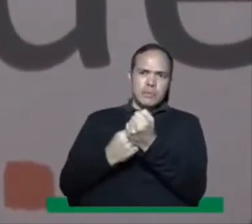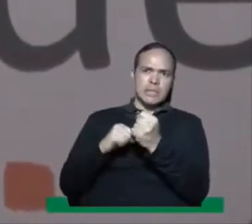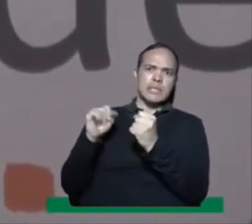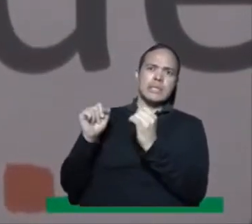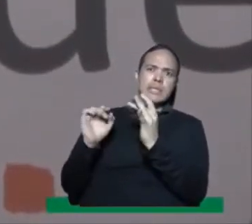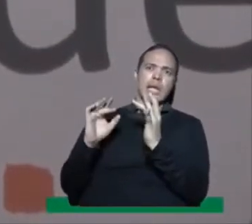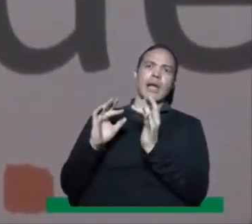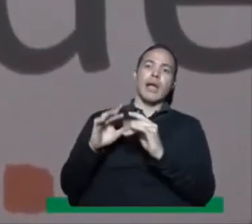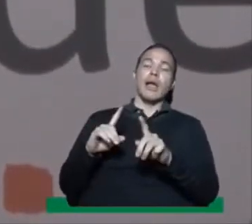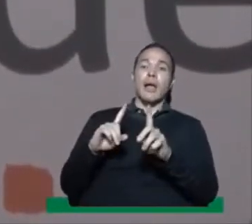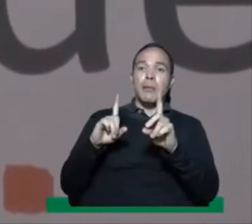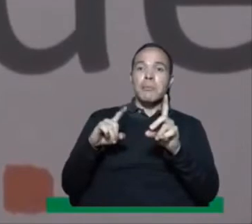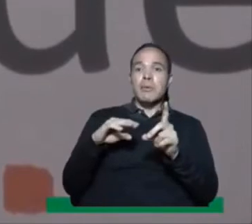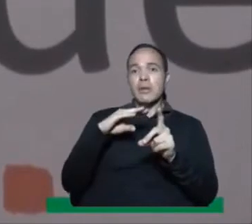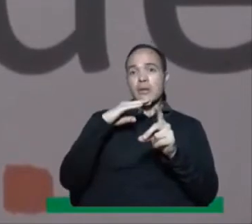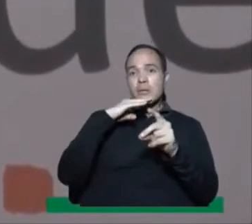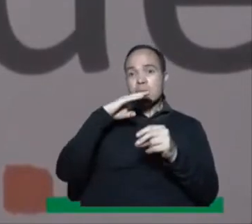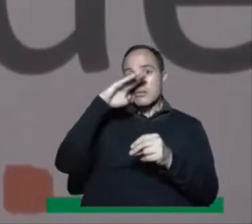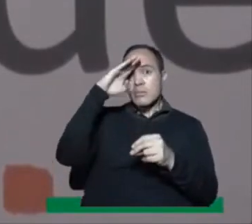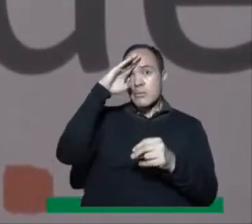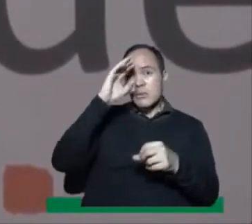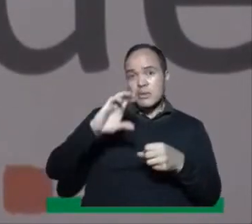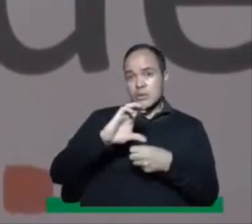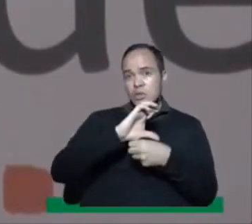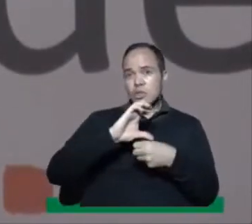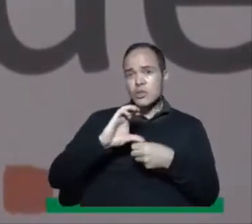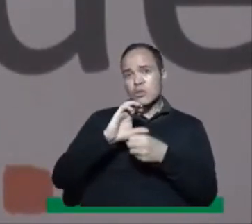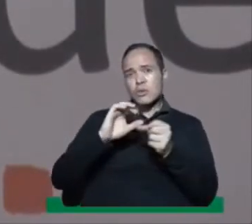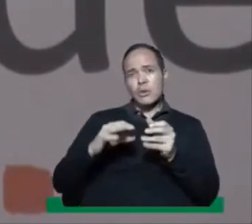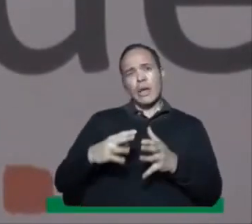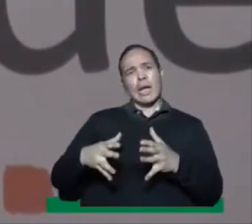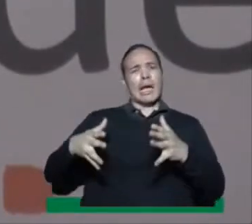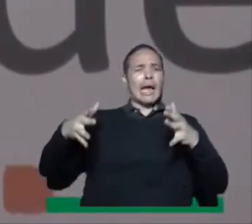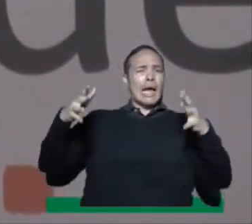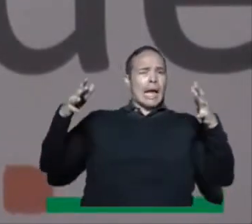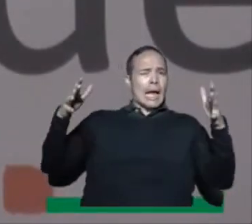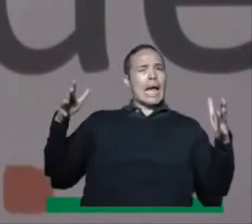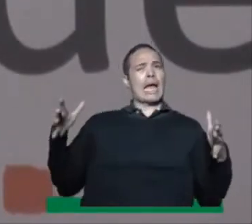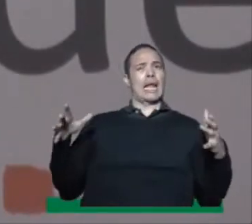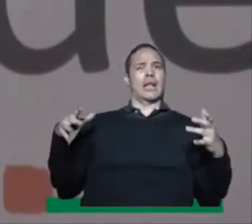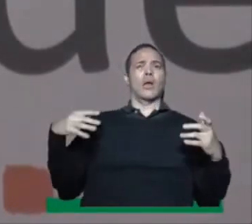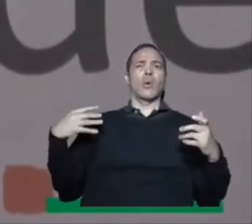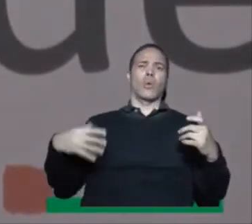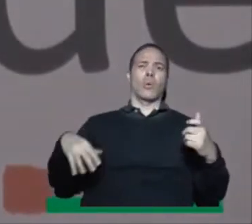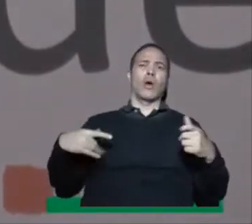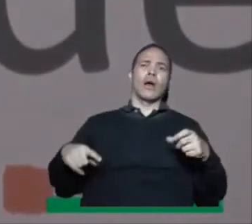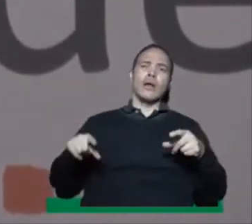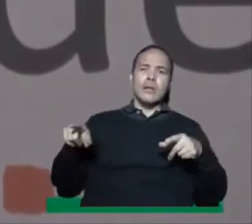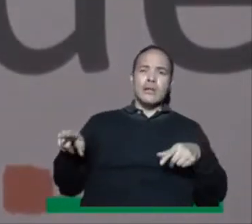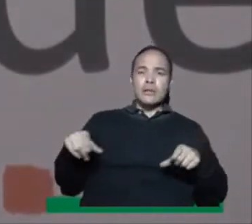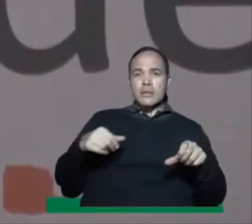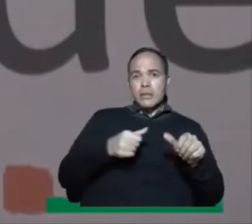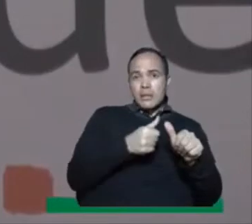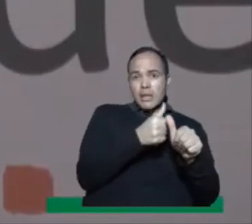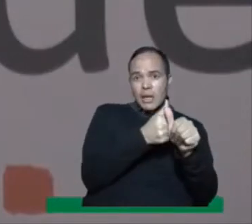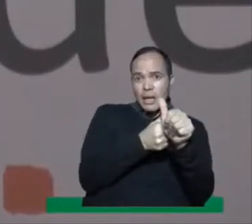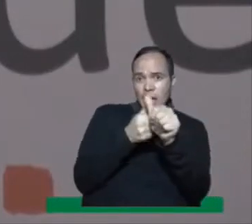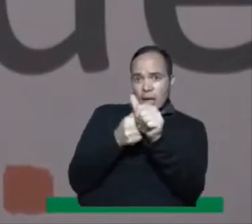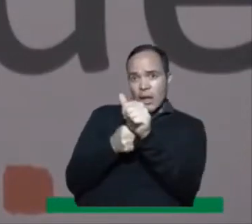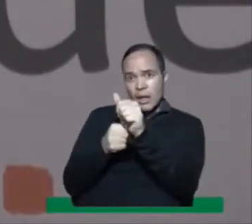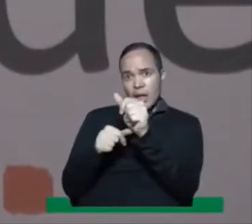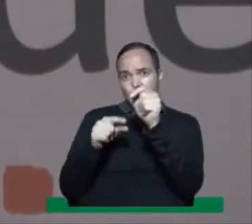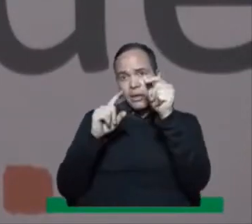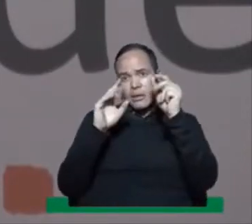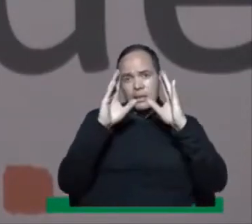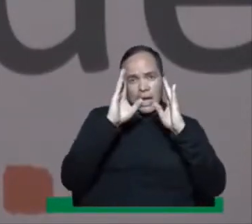una ciudad muy grande que la capacidad para darle atención a cada uno de los espacios es